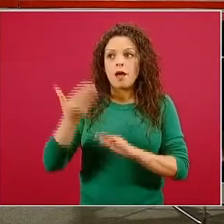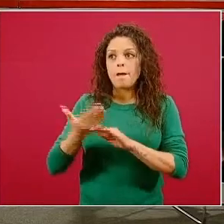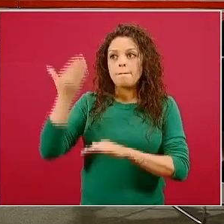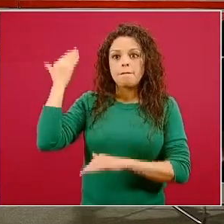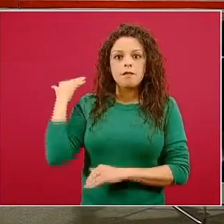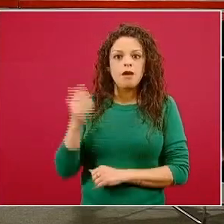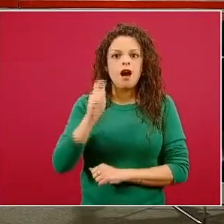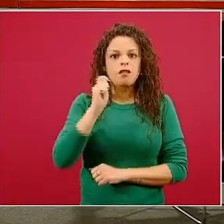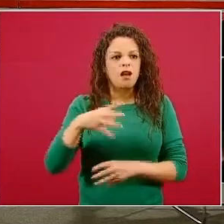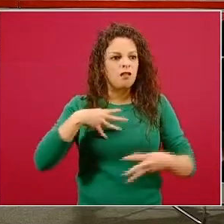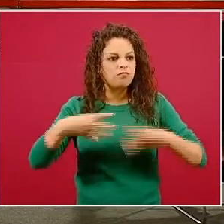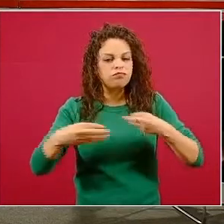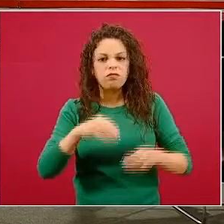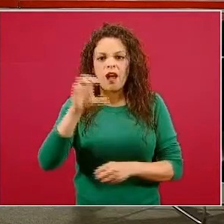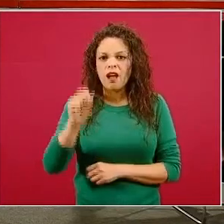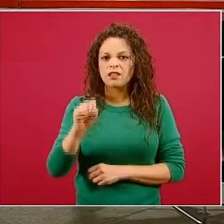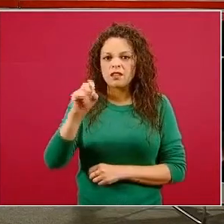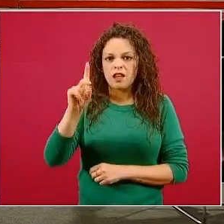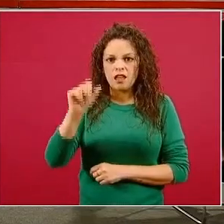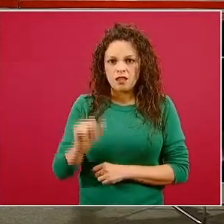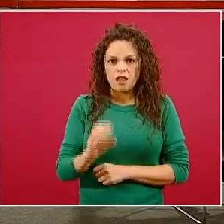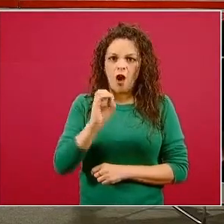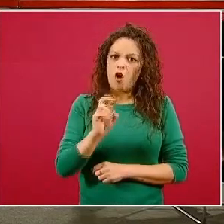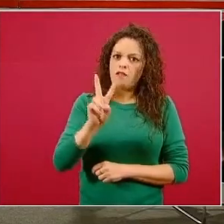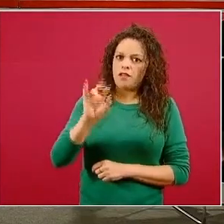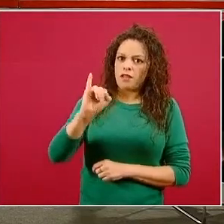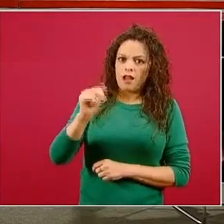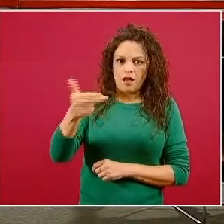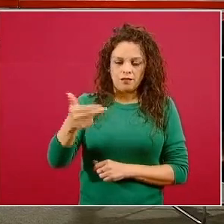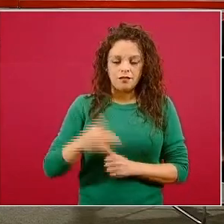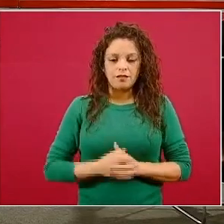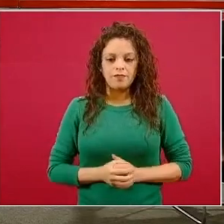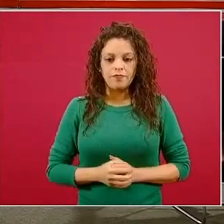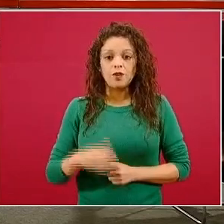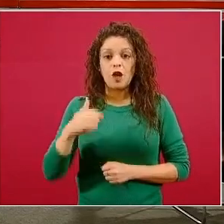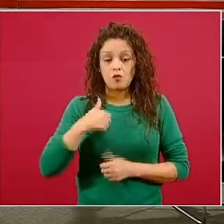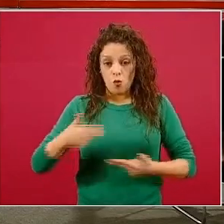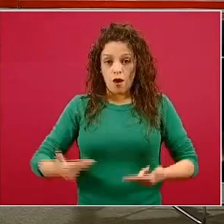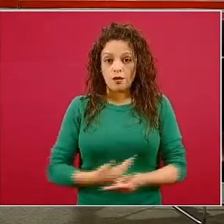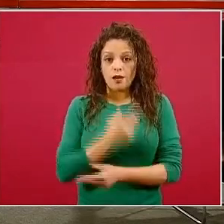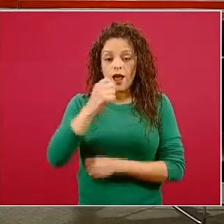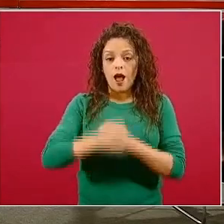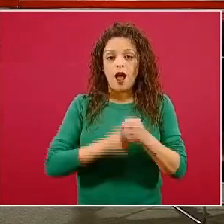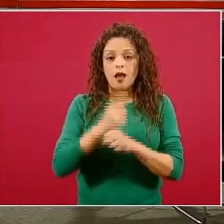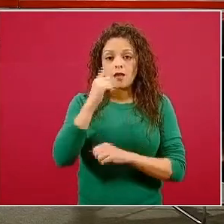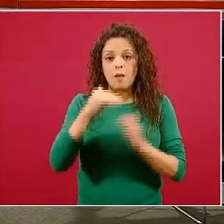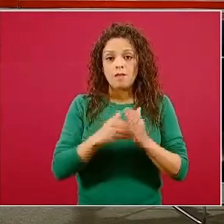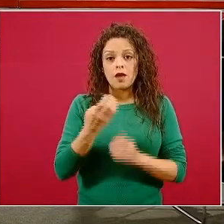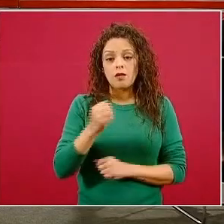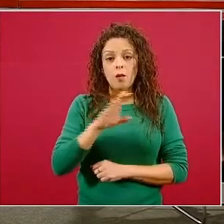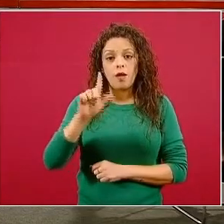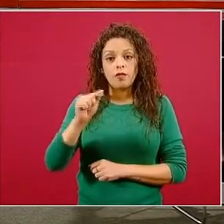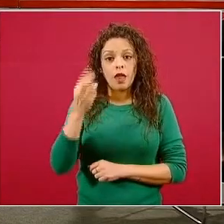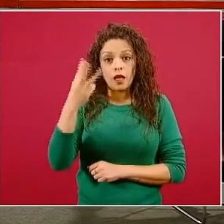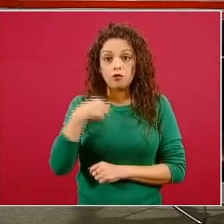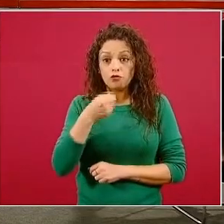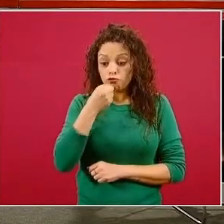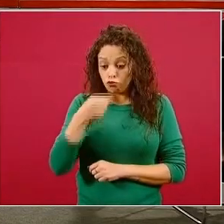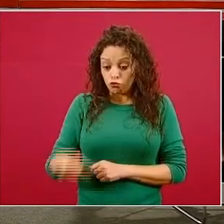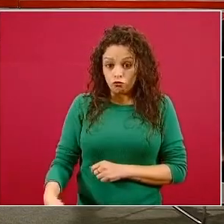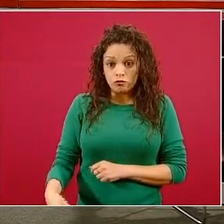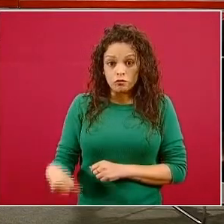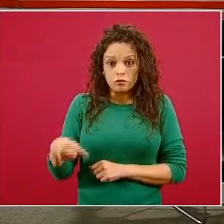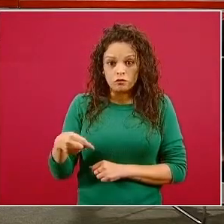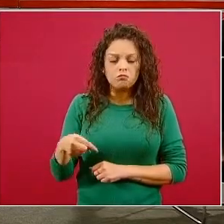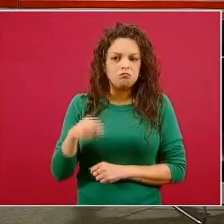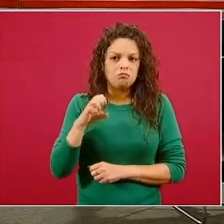del SIDA o del virus de inmunodeficiencia adquirida. Yo nací en 1973, entonces desde que era niño pues era prácticamente